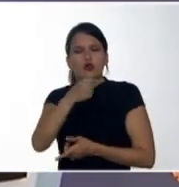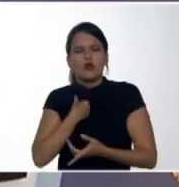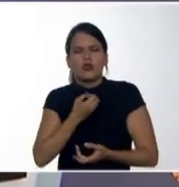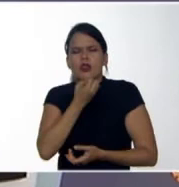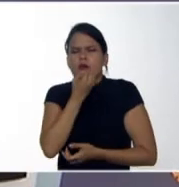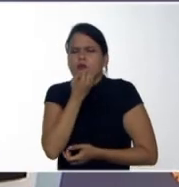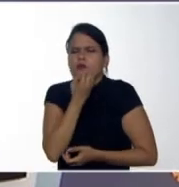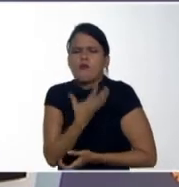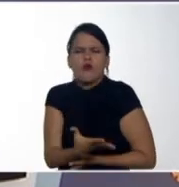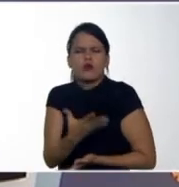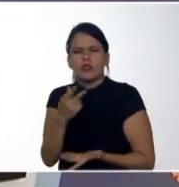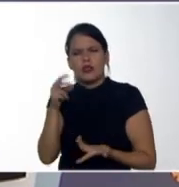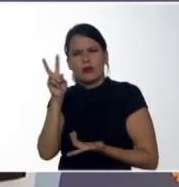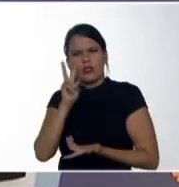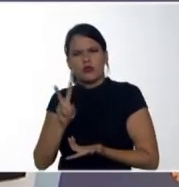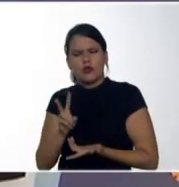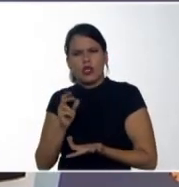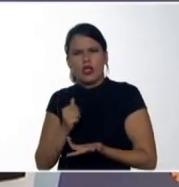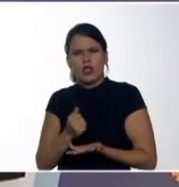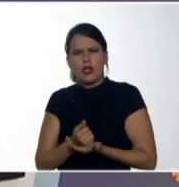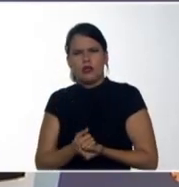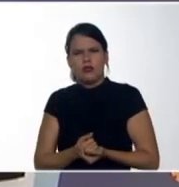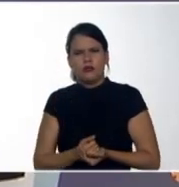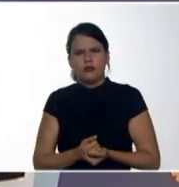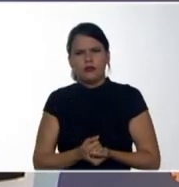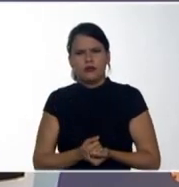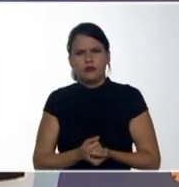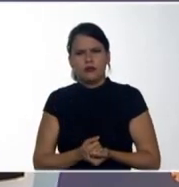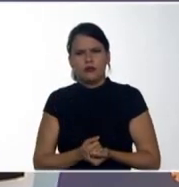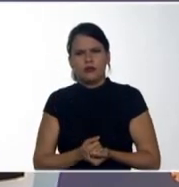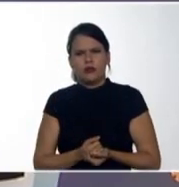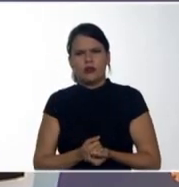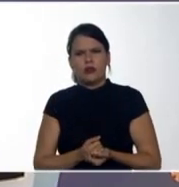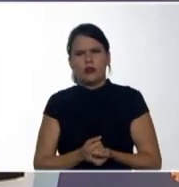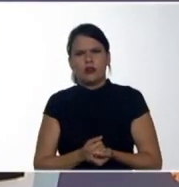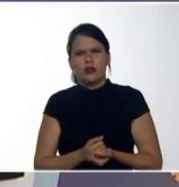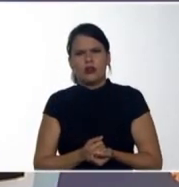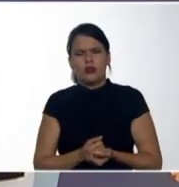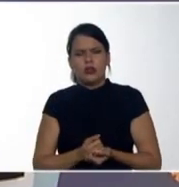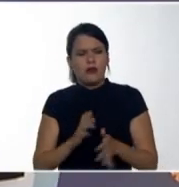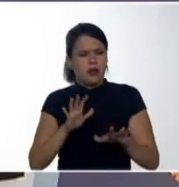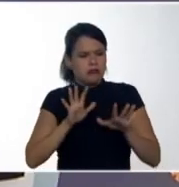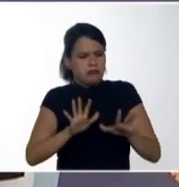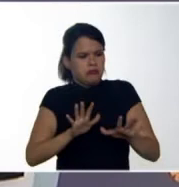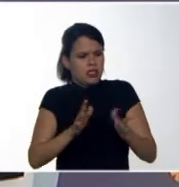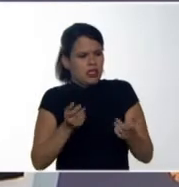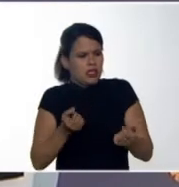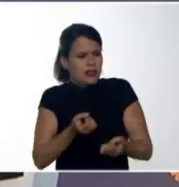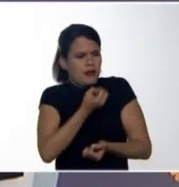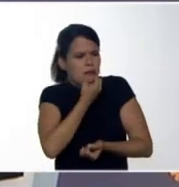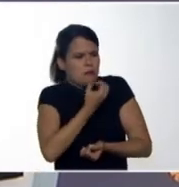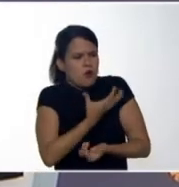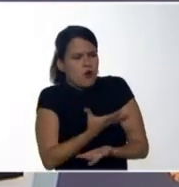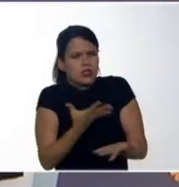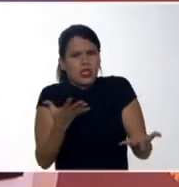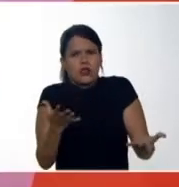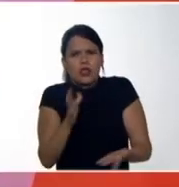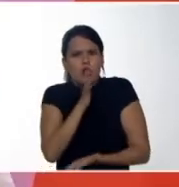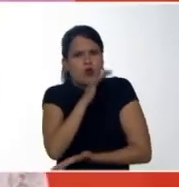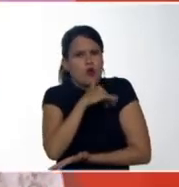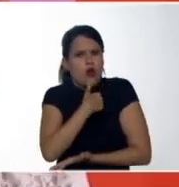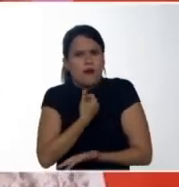nuestra, no primitiva, pero sí estaba intacta, donde no había ningún